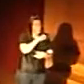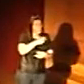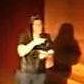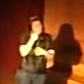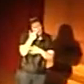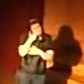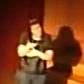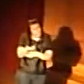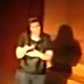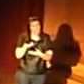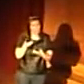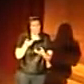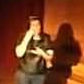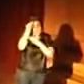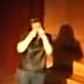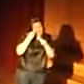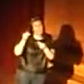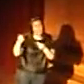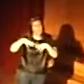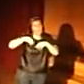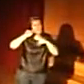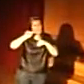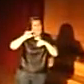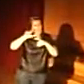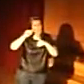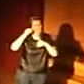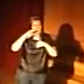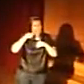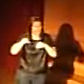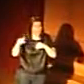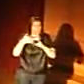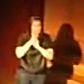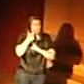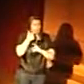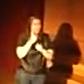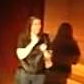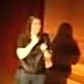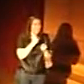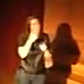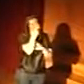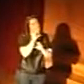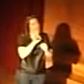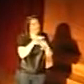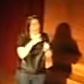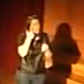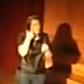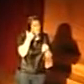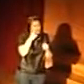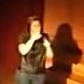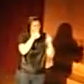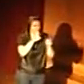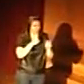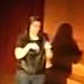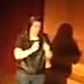contemplando y reflexionando sobre el alcázar ya no hay esa cosa de jugosidad pintoresca de costumbrismo exacerbado no Y como también